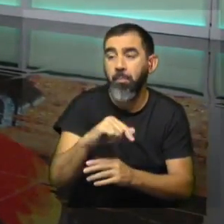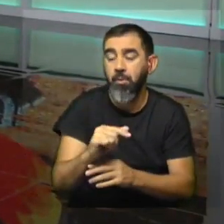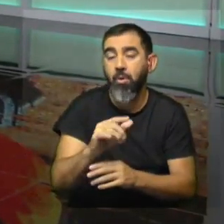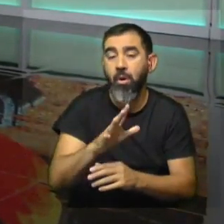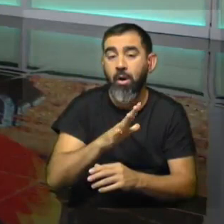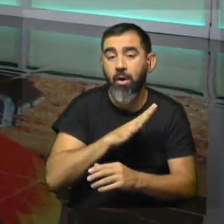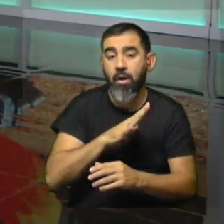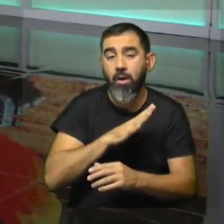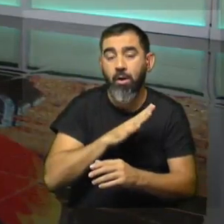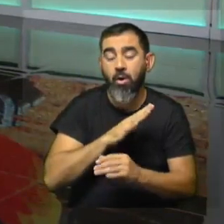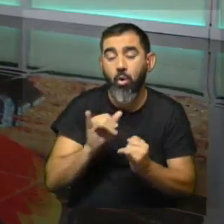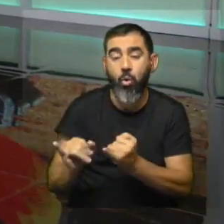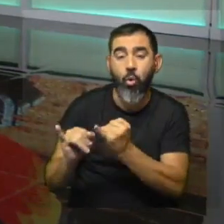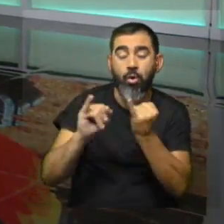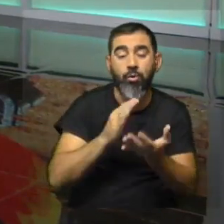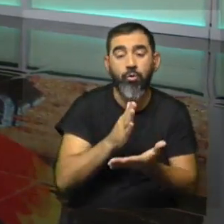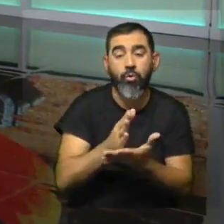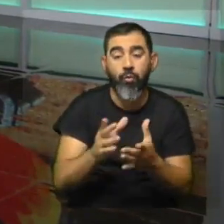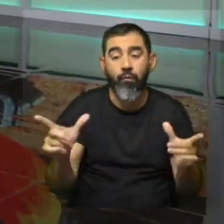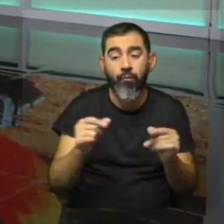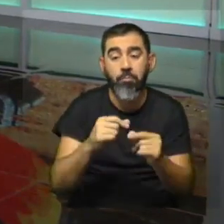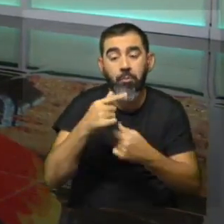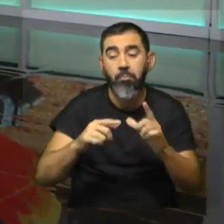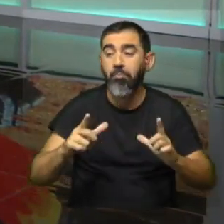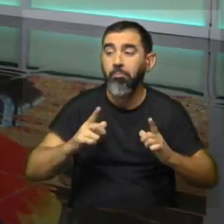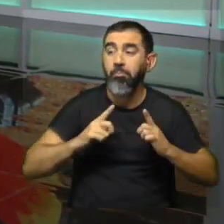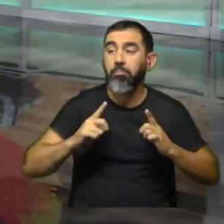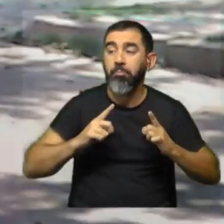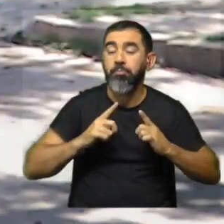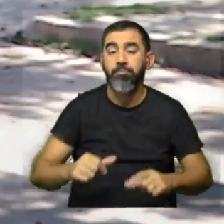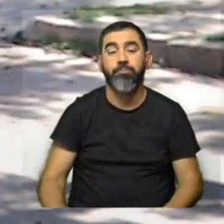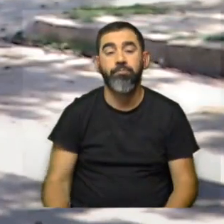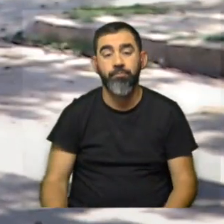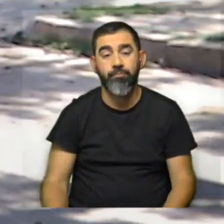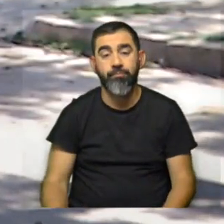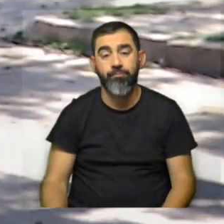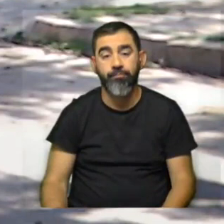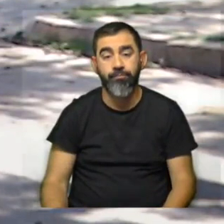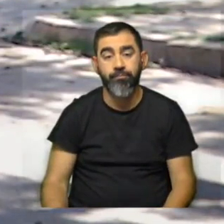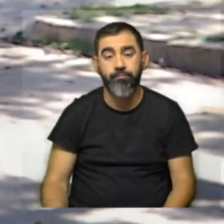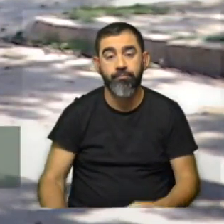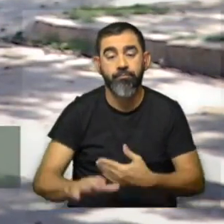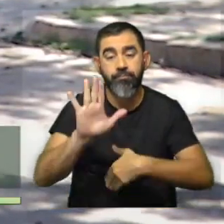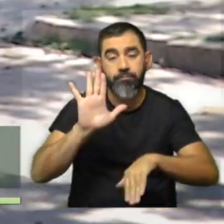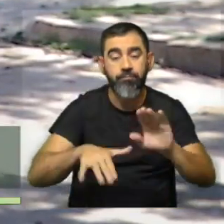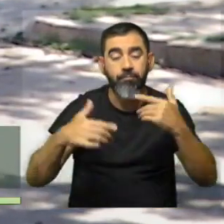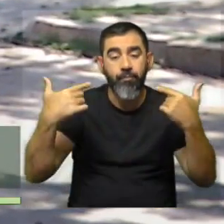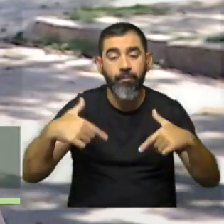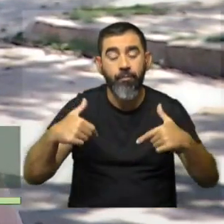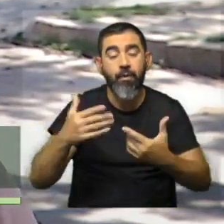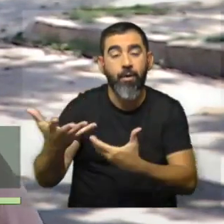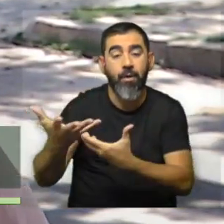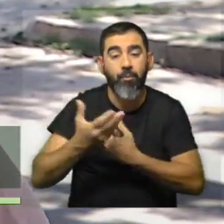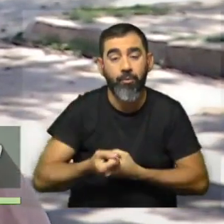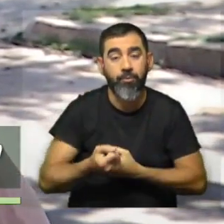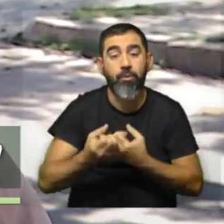los jornales, los contratos se vencieron y ellos siguen a la espera. La mayoría de los intendentes nos apoyan porque ha